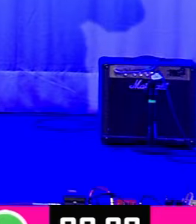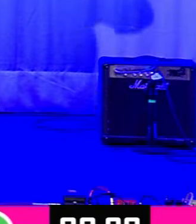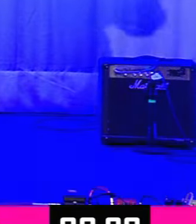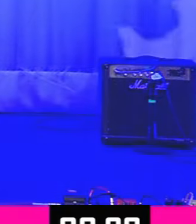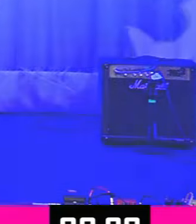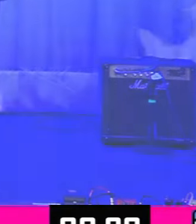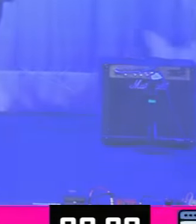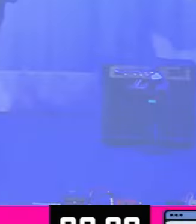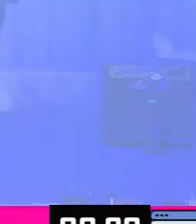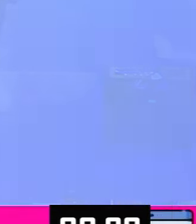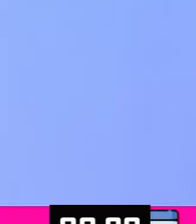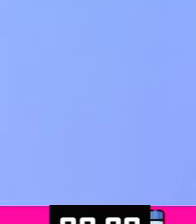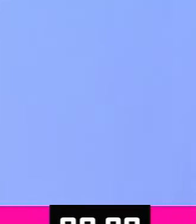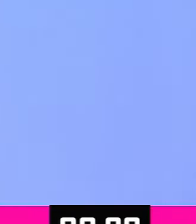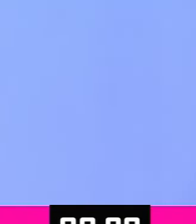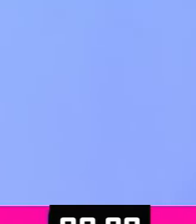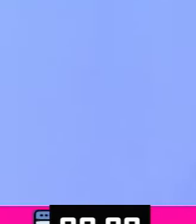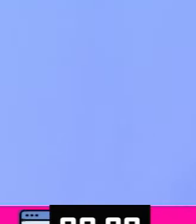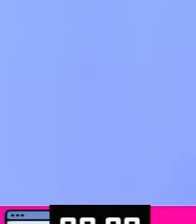Ah,